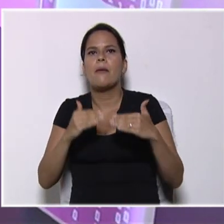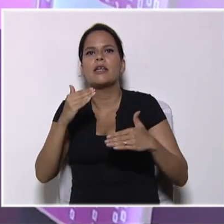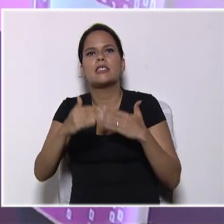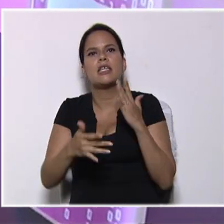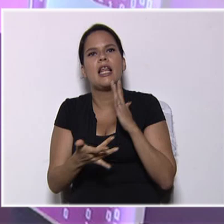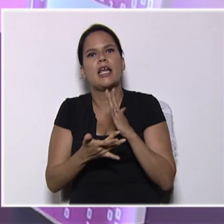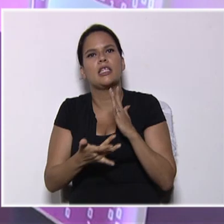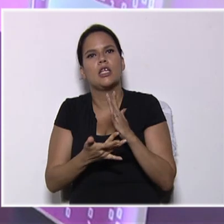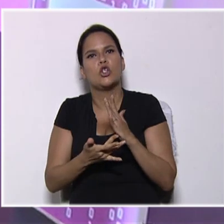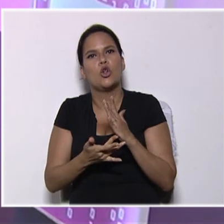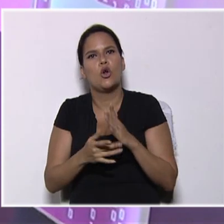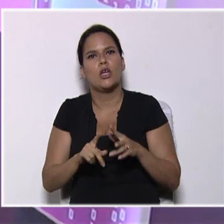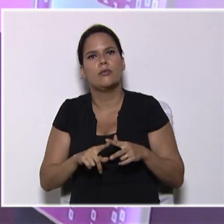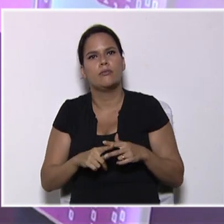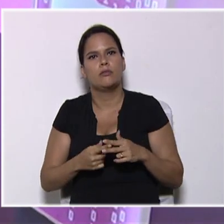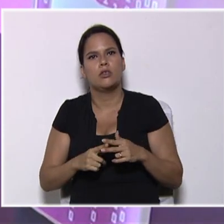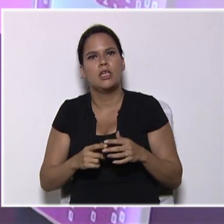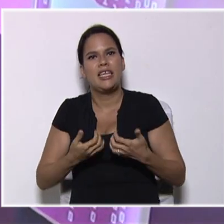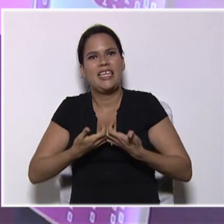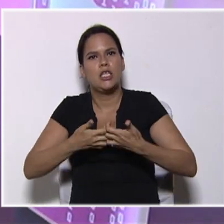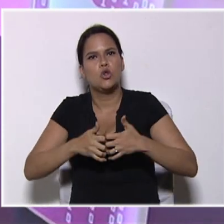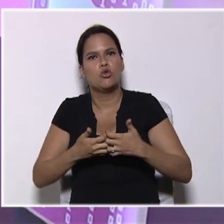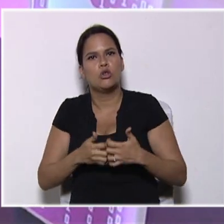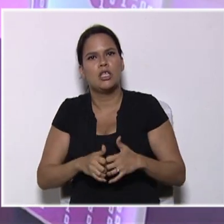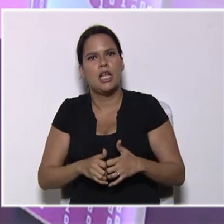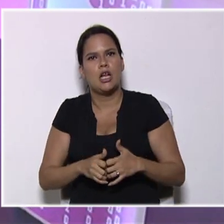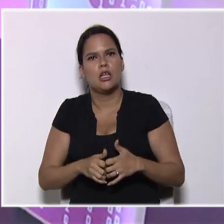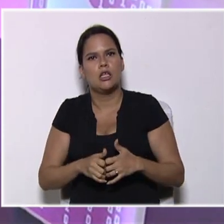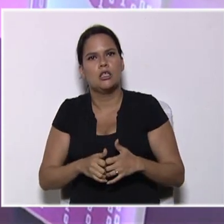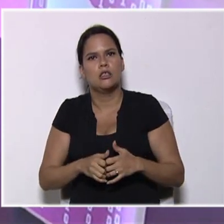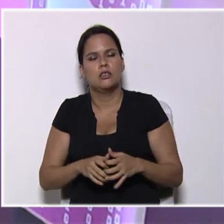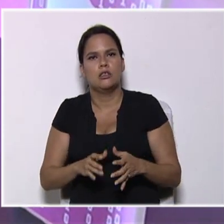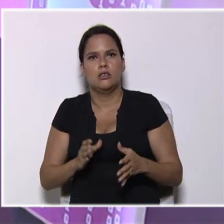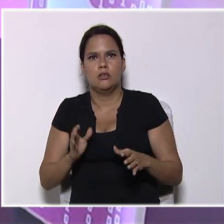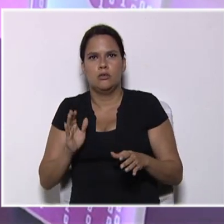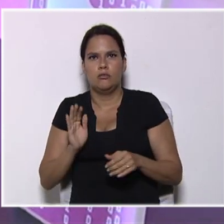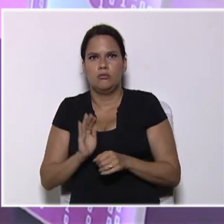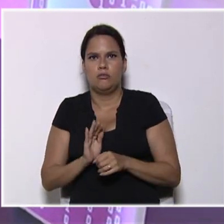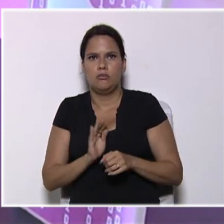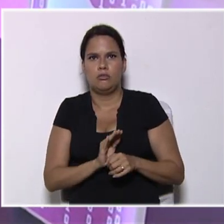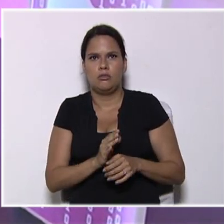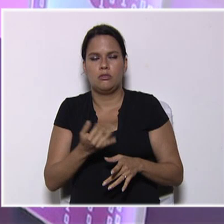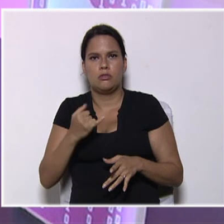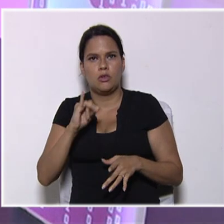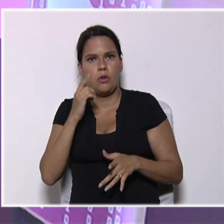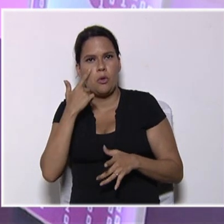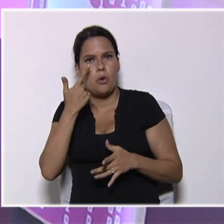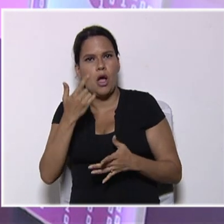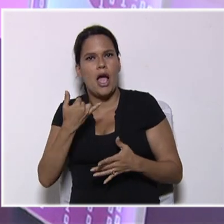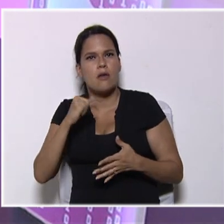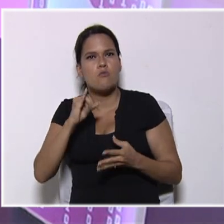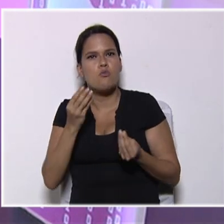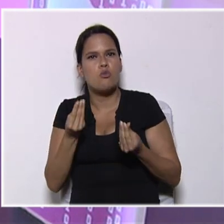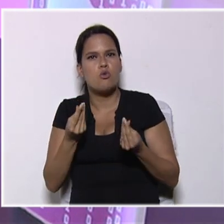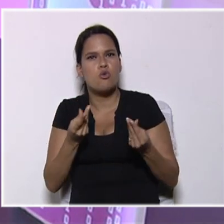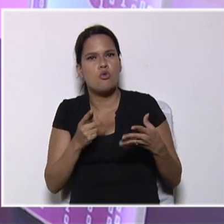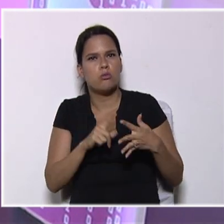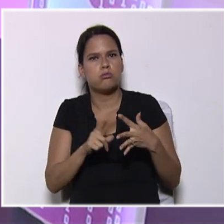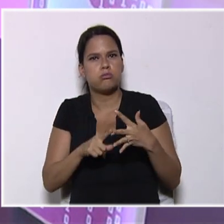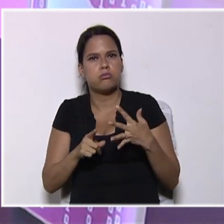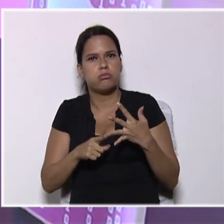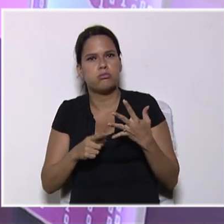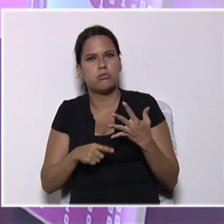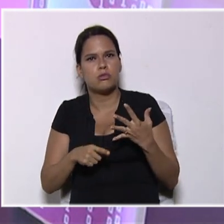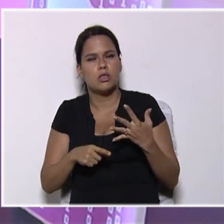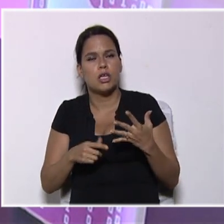tecnologías electrónica analógica, industrial y de control ha permitido que hoy en día contemos con un sinnúmero de dispositivos y